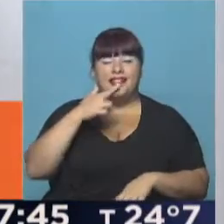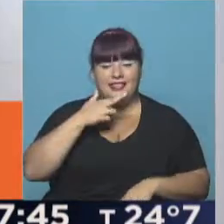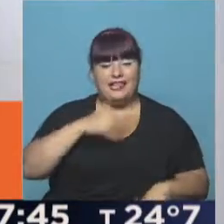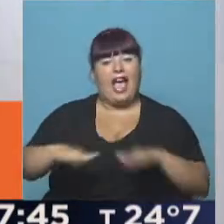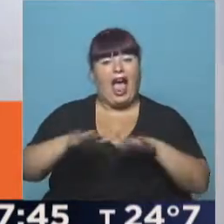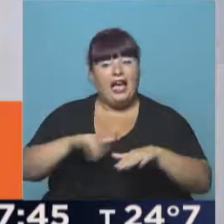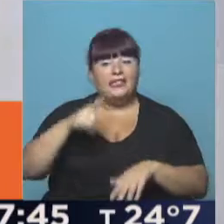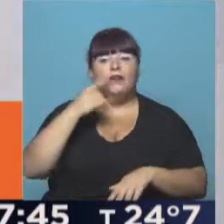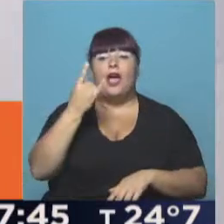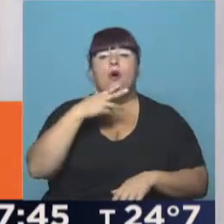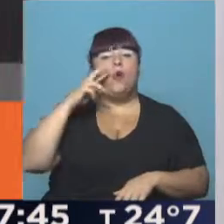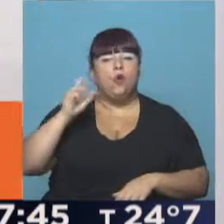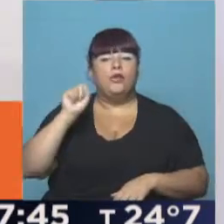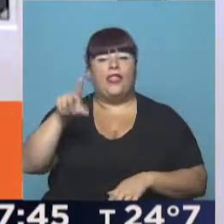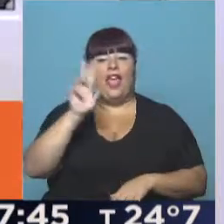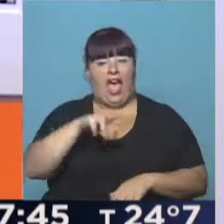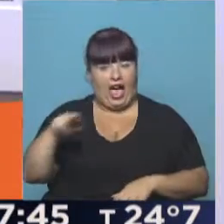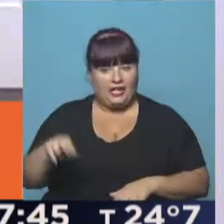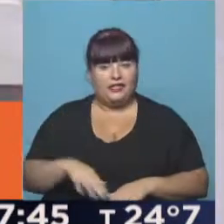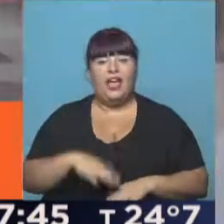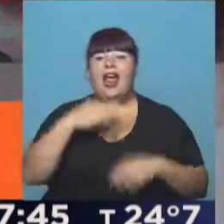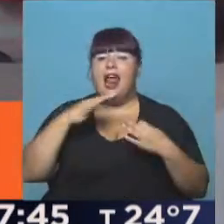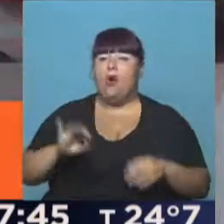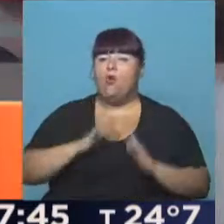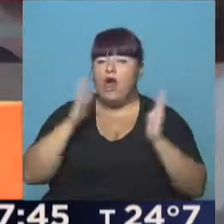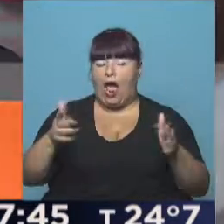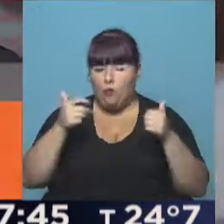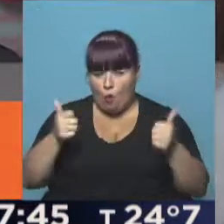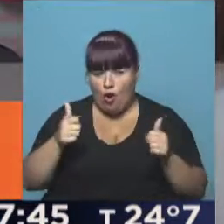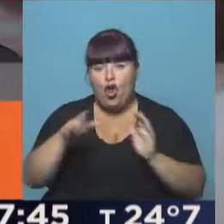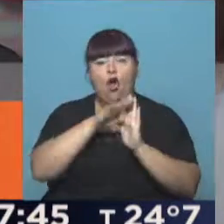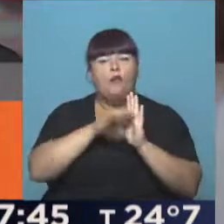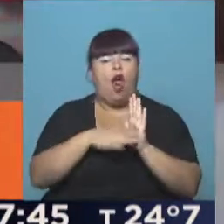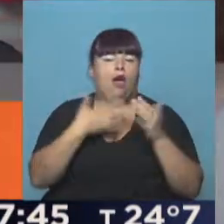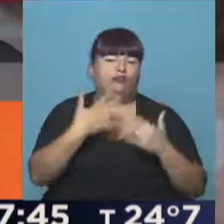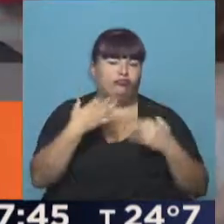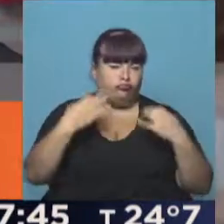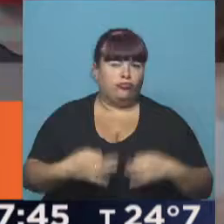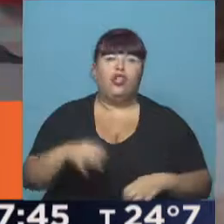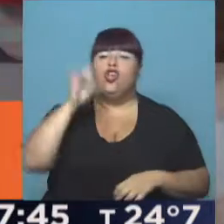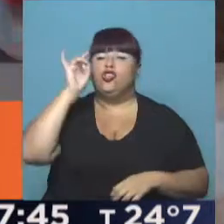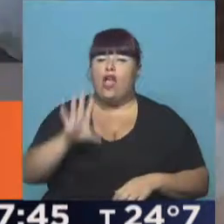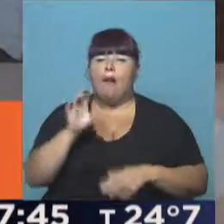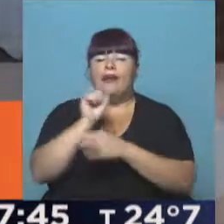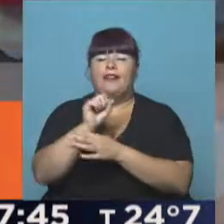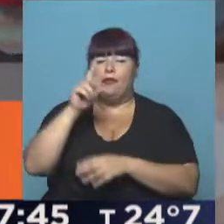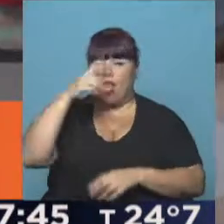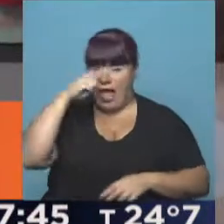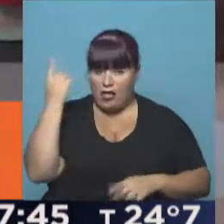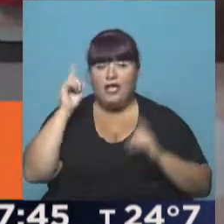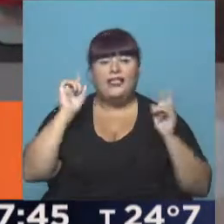2017 en la Usina del Arte. Mira, la verdad que es un año fantástico, la programación es increíble, no solamente con artistas nacionales,